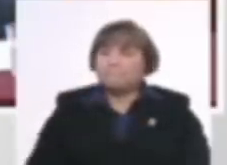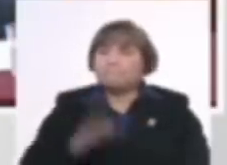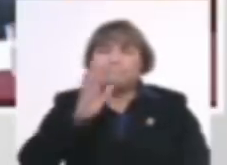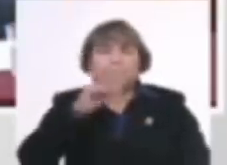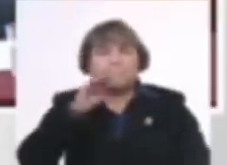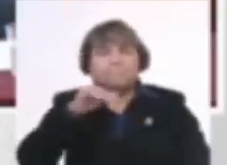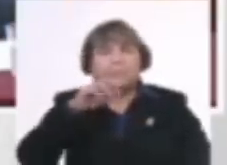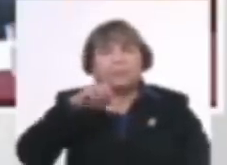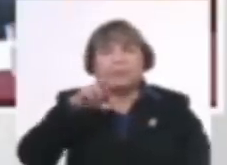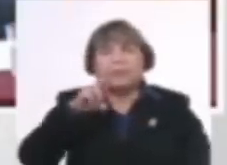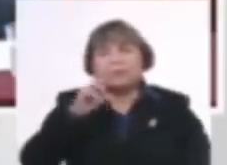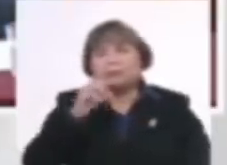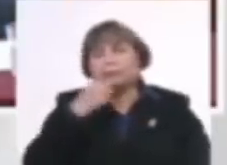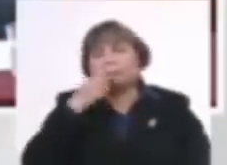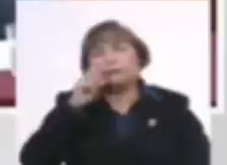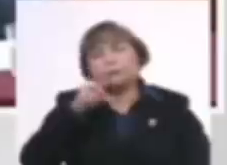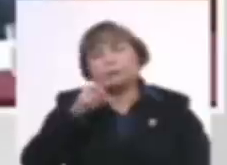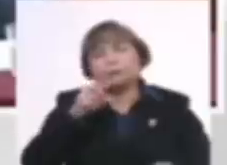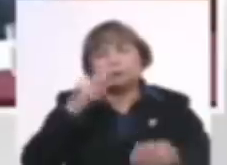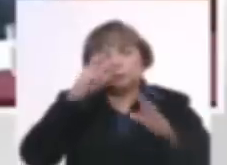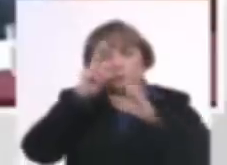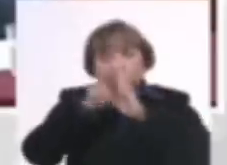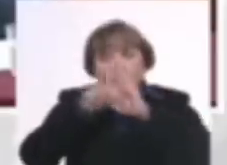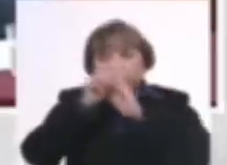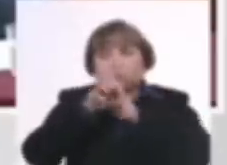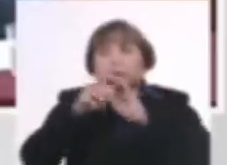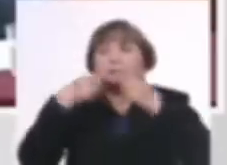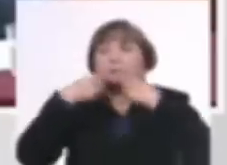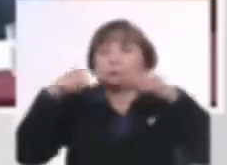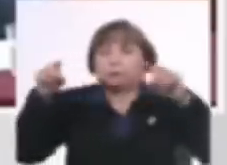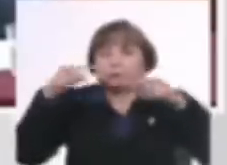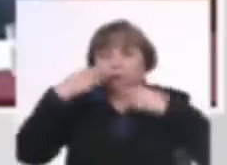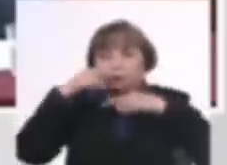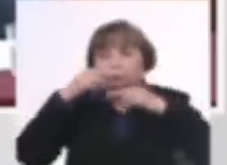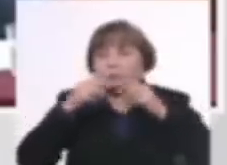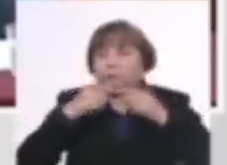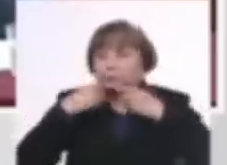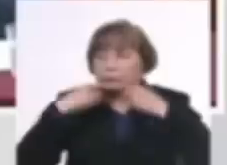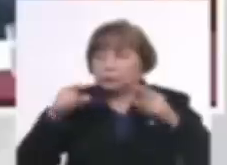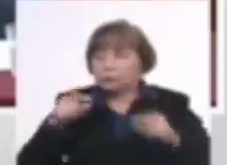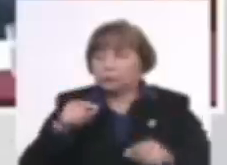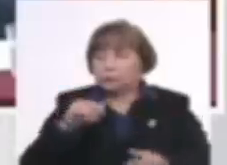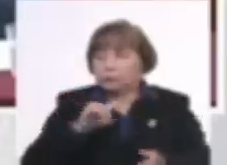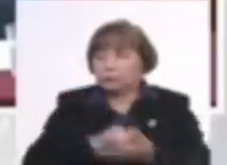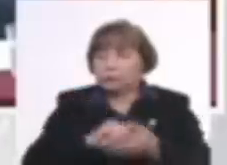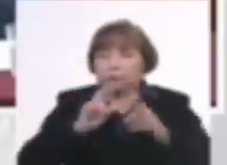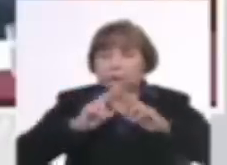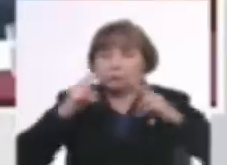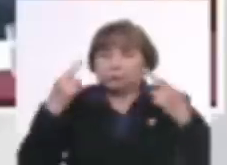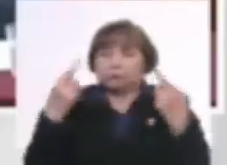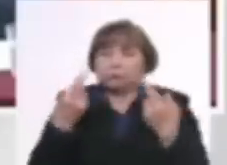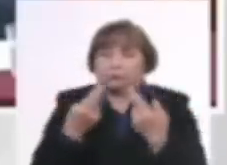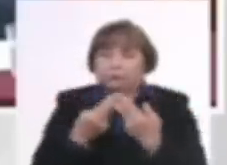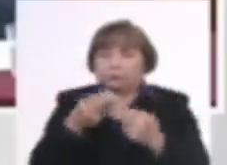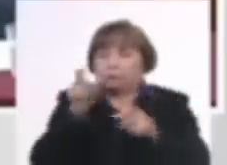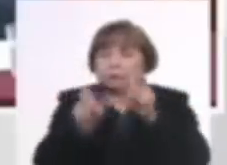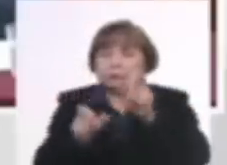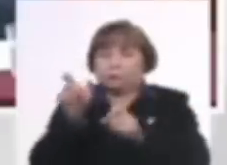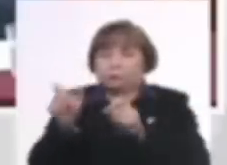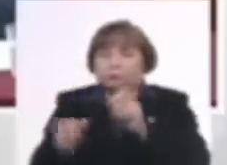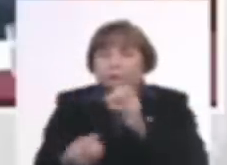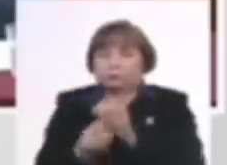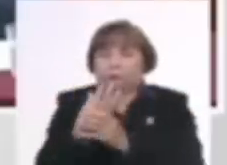Señorita Paredes, según el video que ha sido difundido por la prensa, en la reunión con pobladores